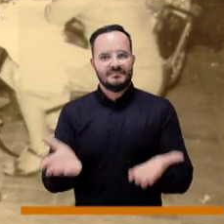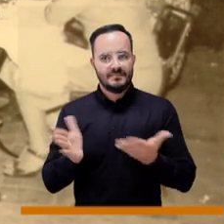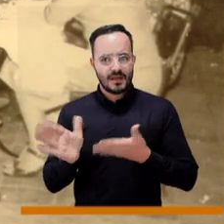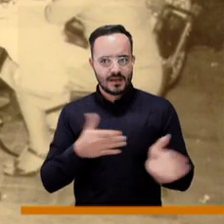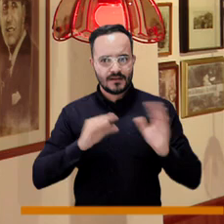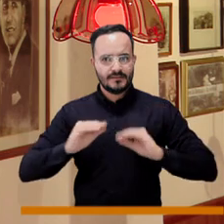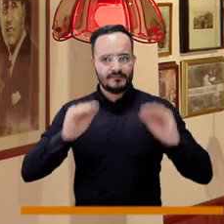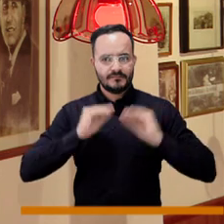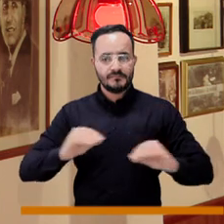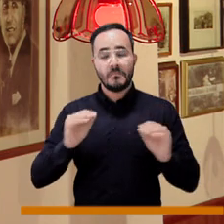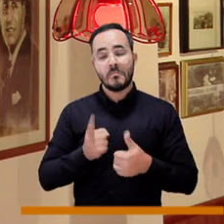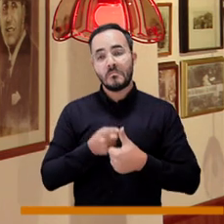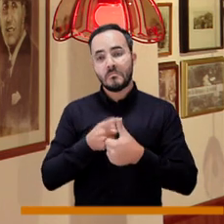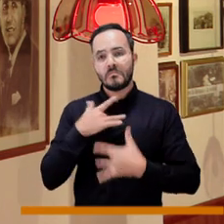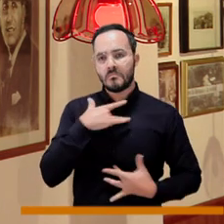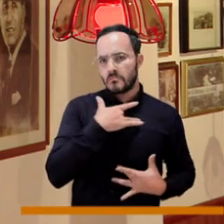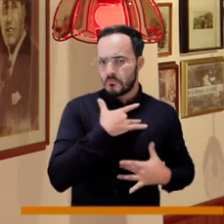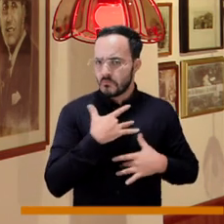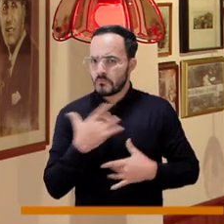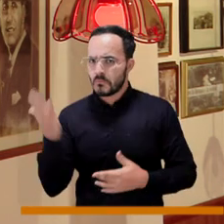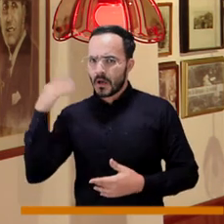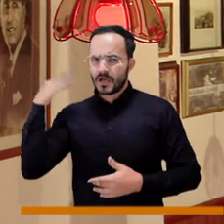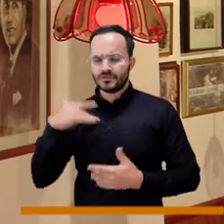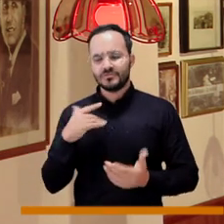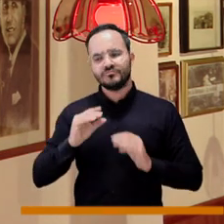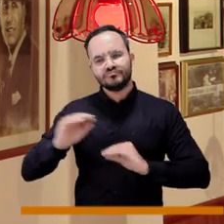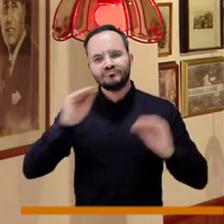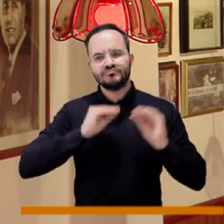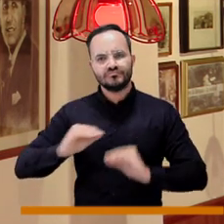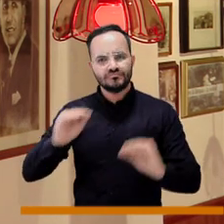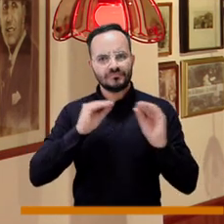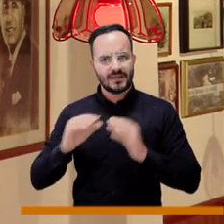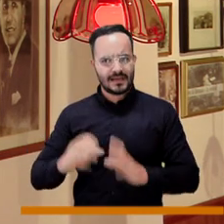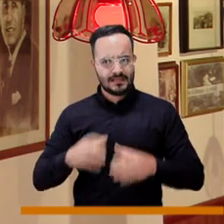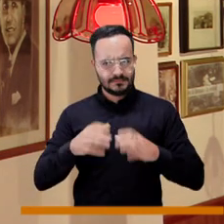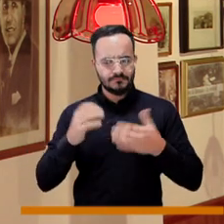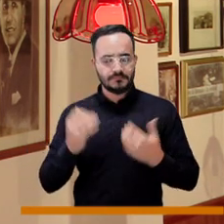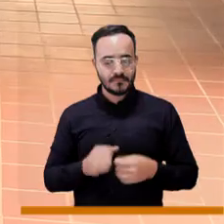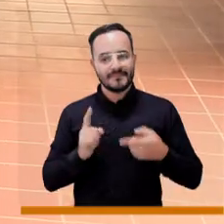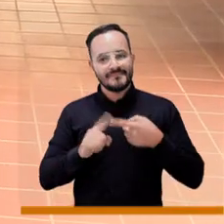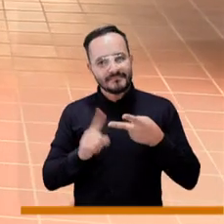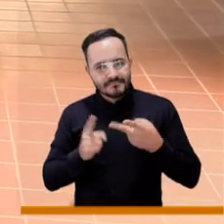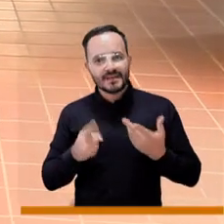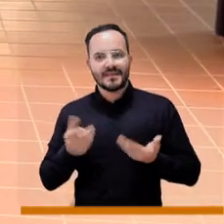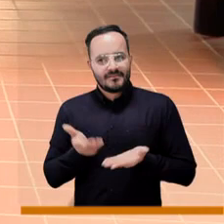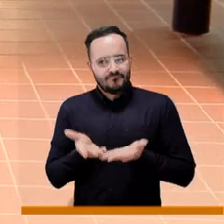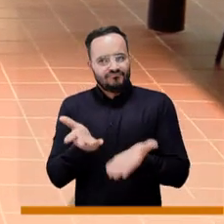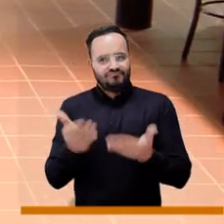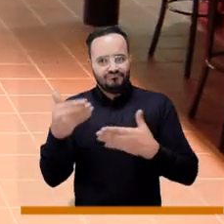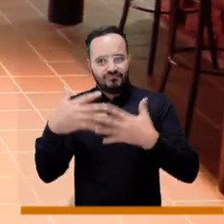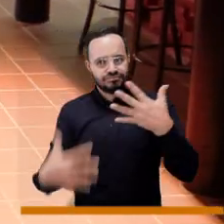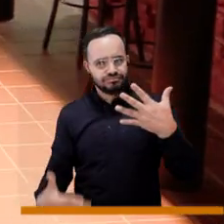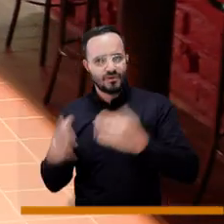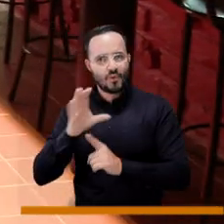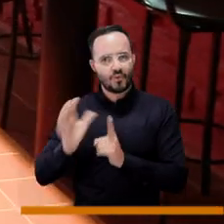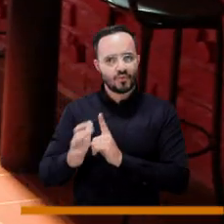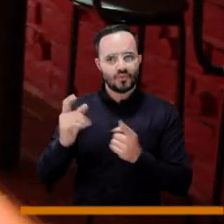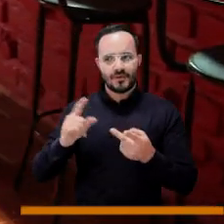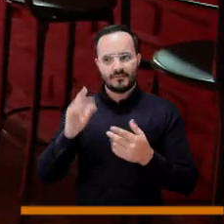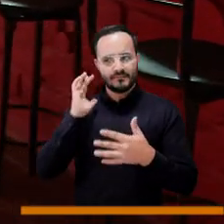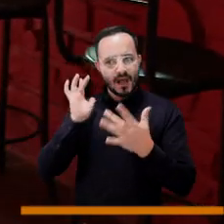en el momento también, además de las clases de tango que anteriormente también teníamos, es ampliar esa